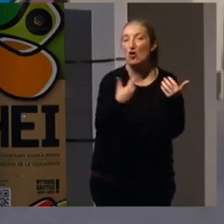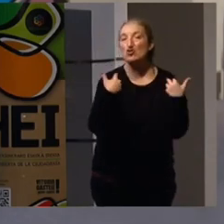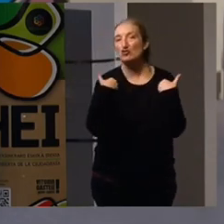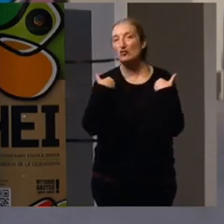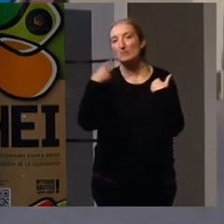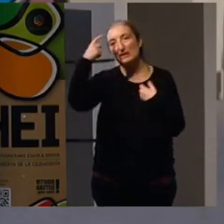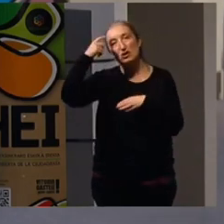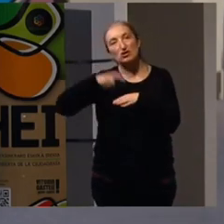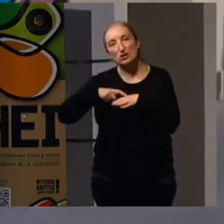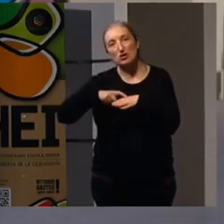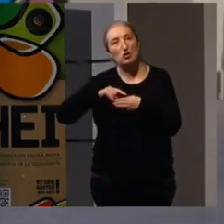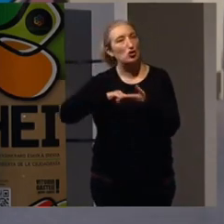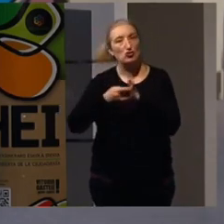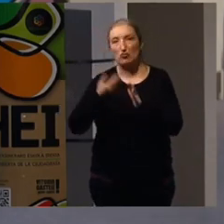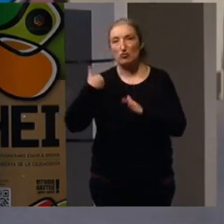sufrimiento psíquico.